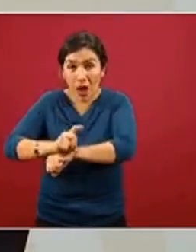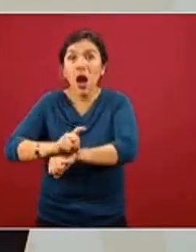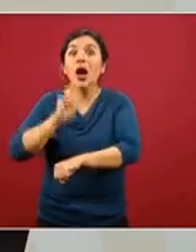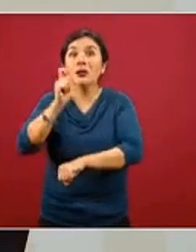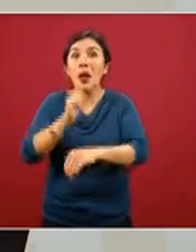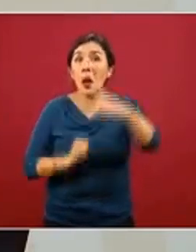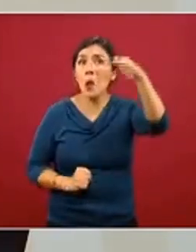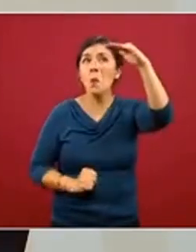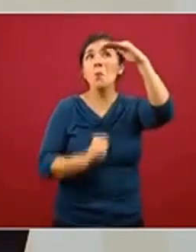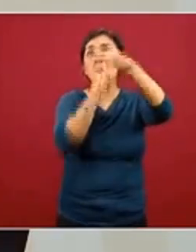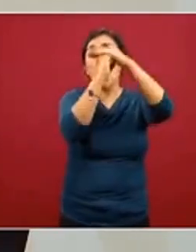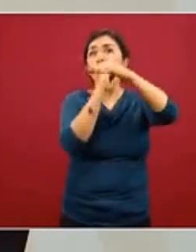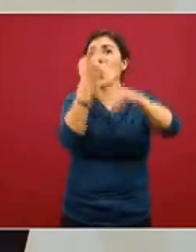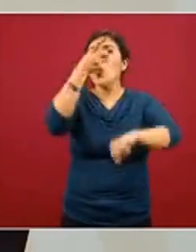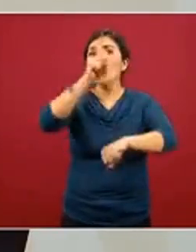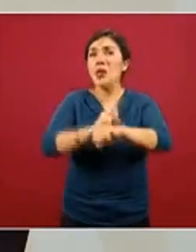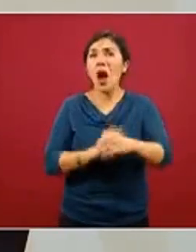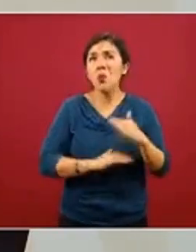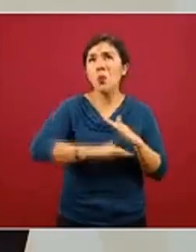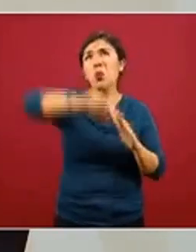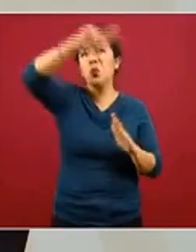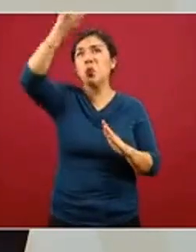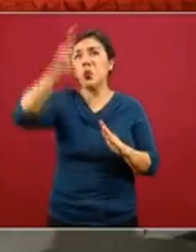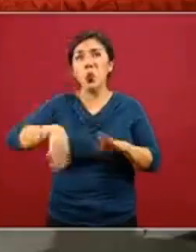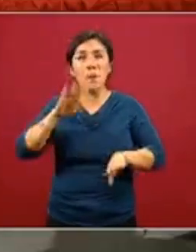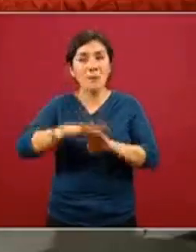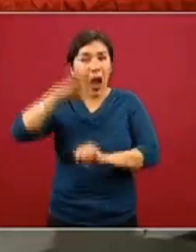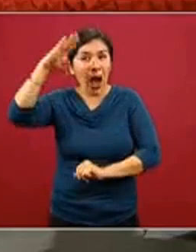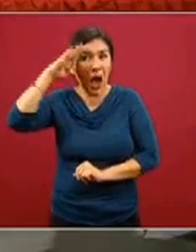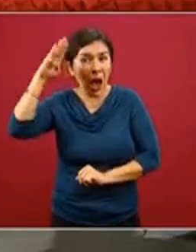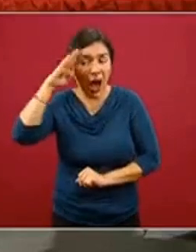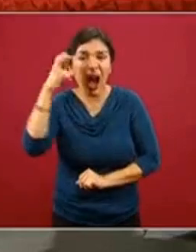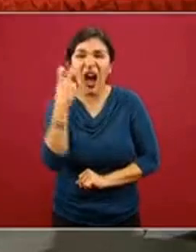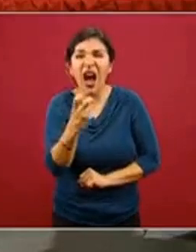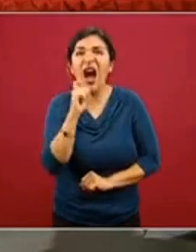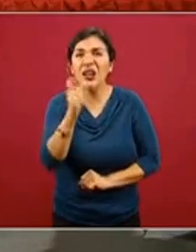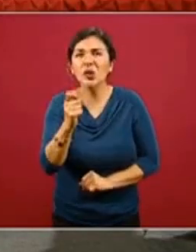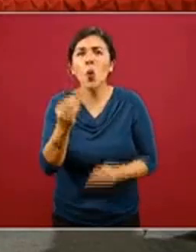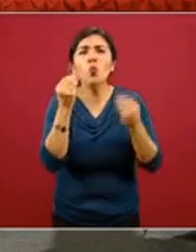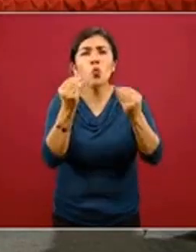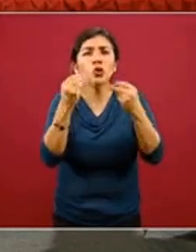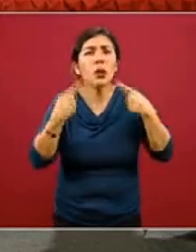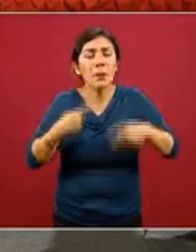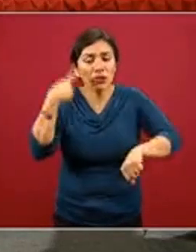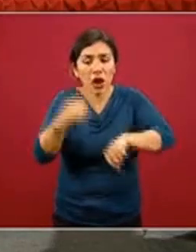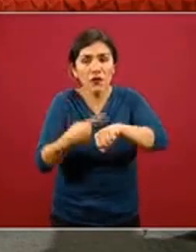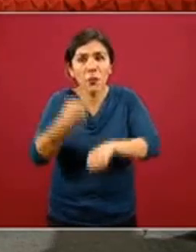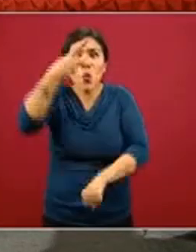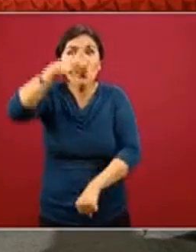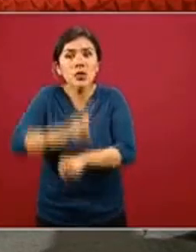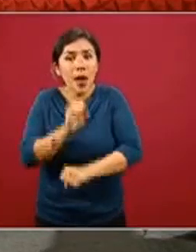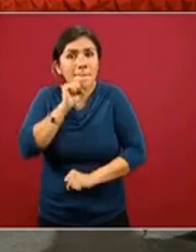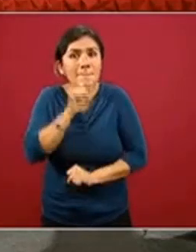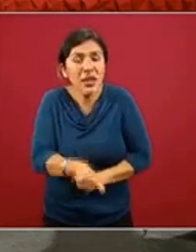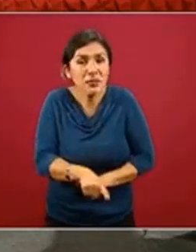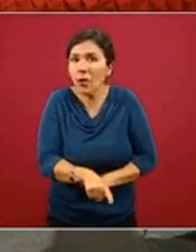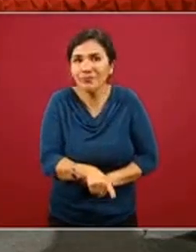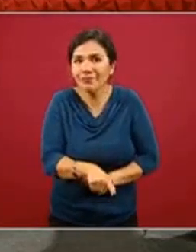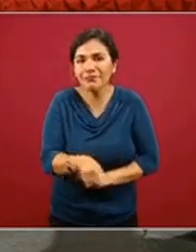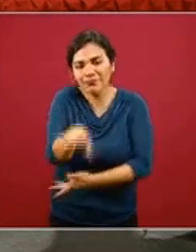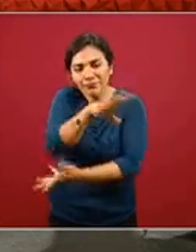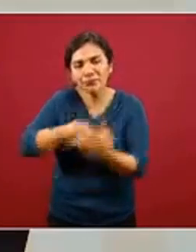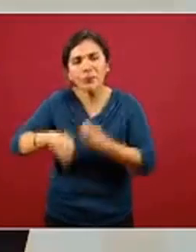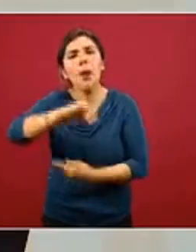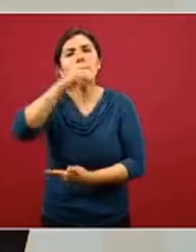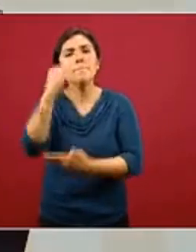de tener una epidemia con una curva epidémica muy grande, que quiere decir muchos casos el mismo día, tenemos